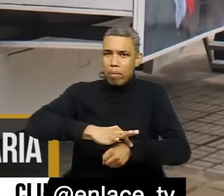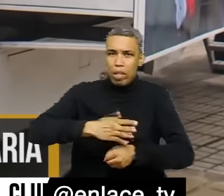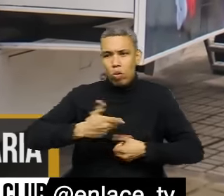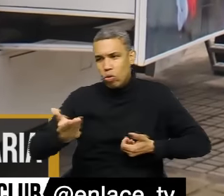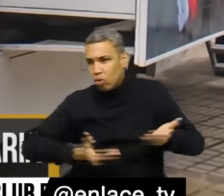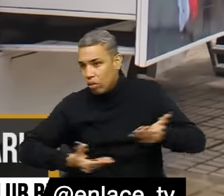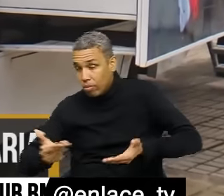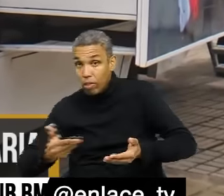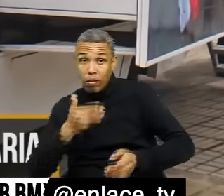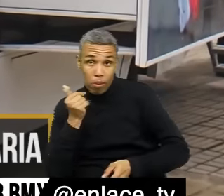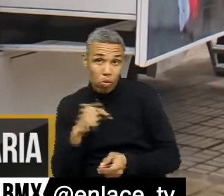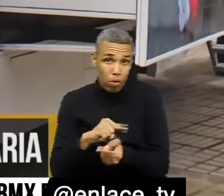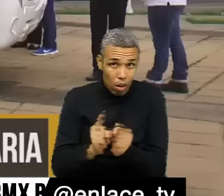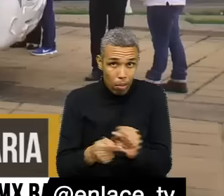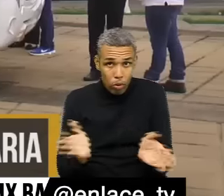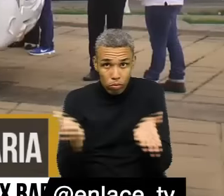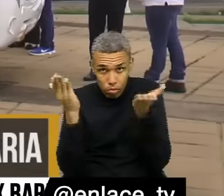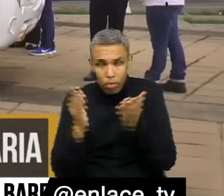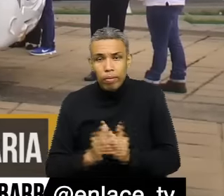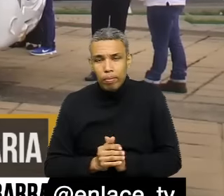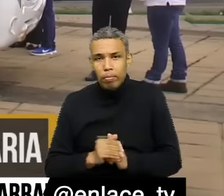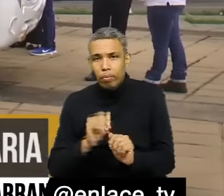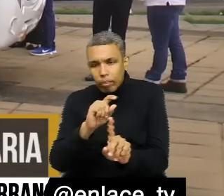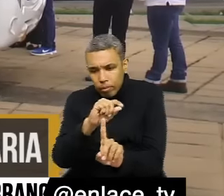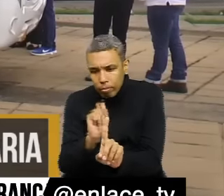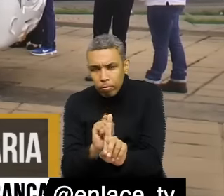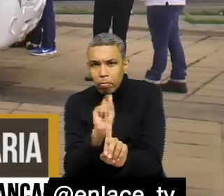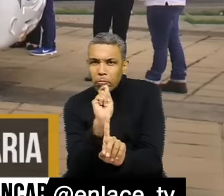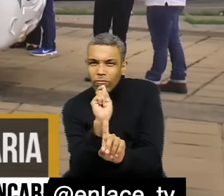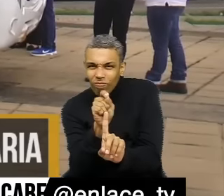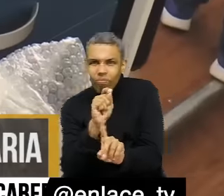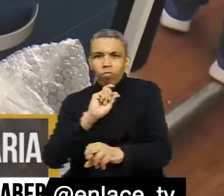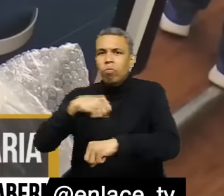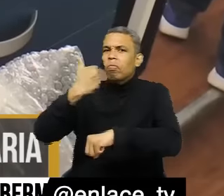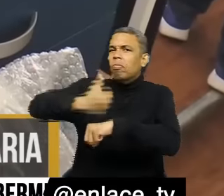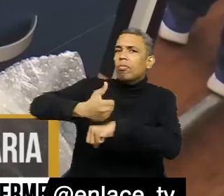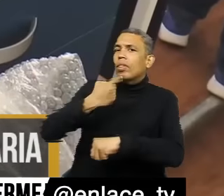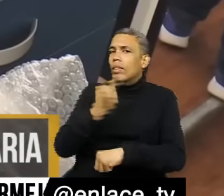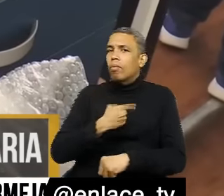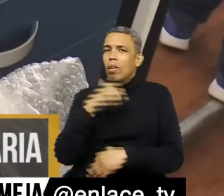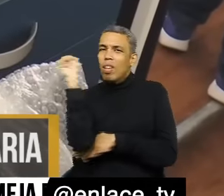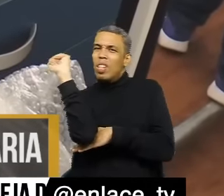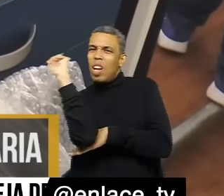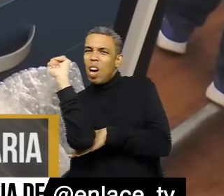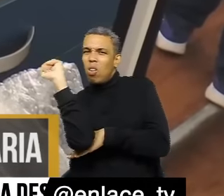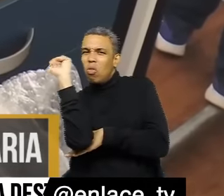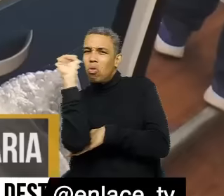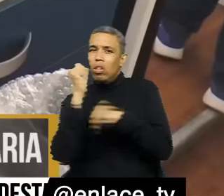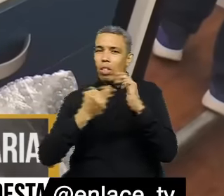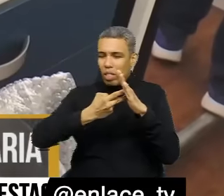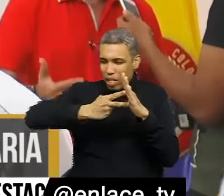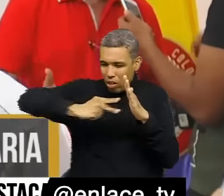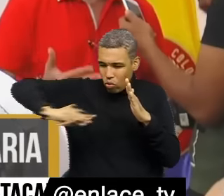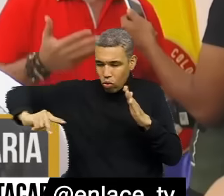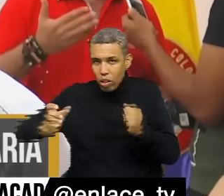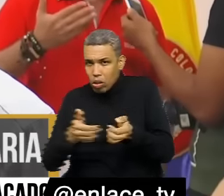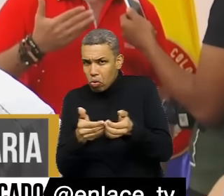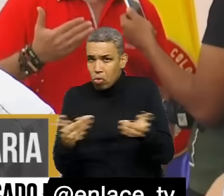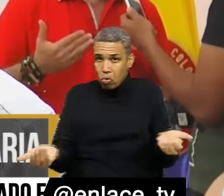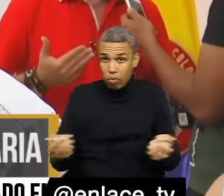gerente de la S, Ernesto Vera, explicó técnicamente de qué están dotados los vehículos. 2 ambulancias